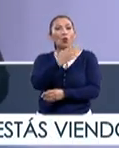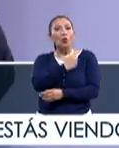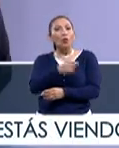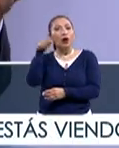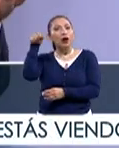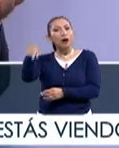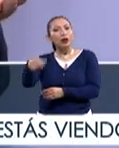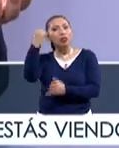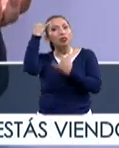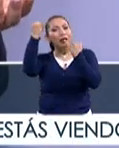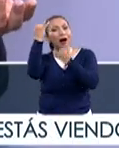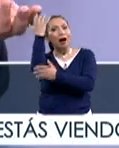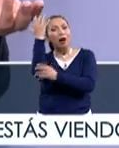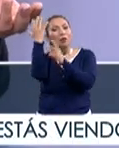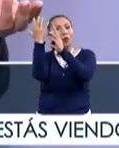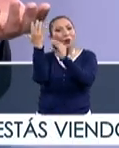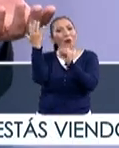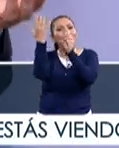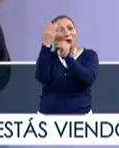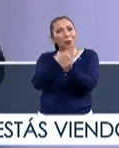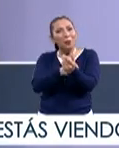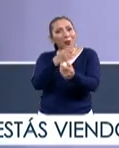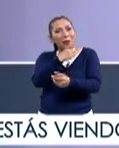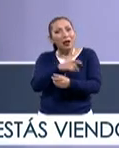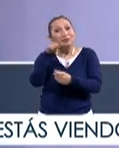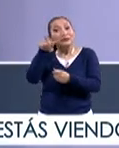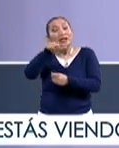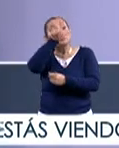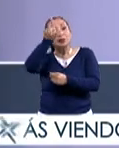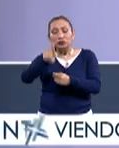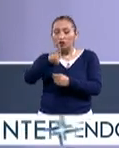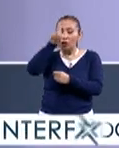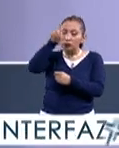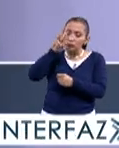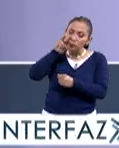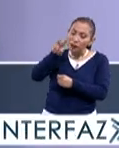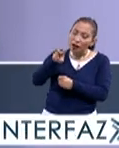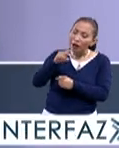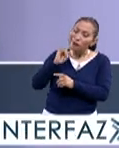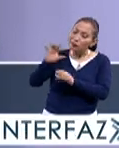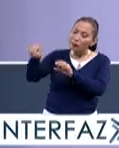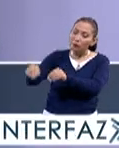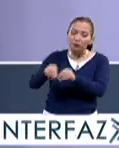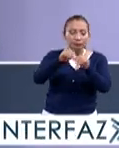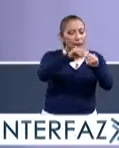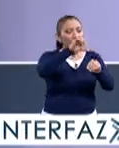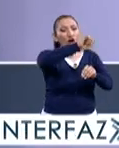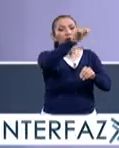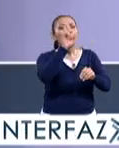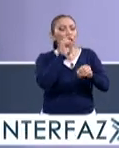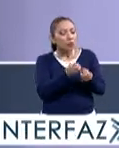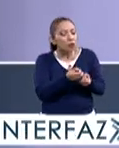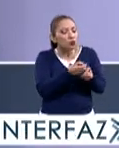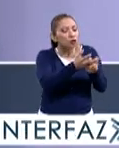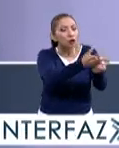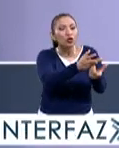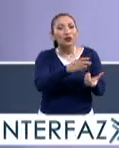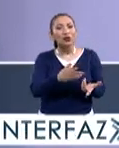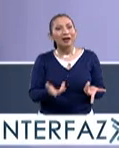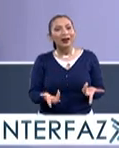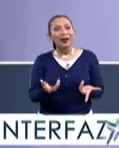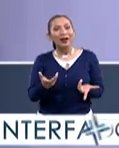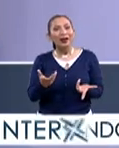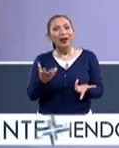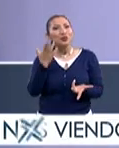y ese árbol que los amamantaban, luego los dioses le encontraban ubicación en otra mujer. Claro. O sea, no había